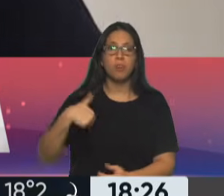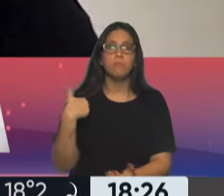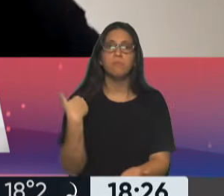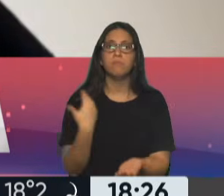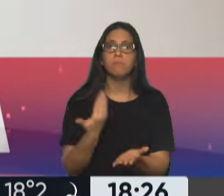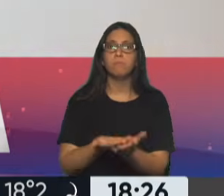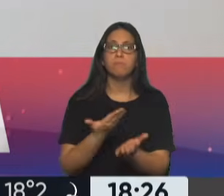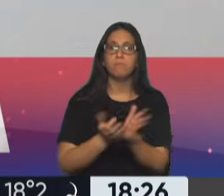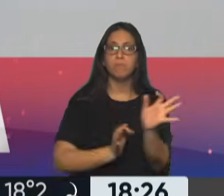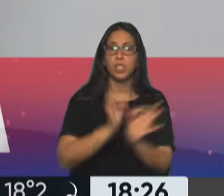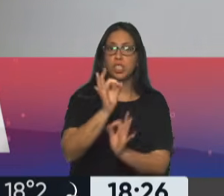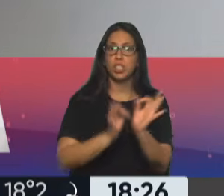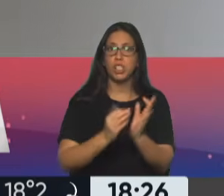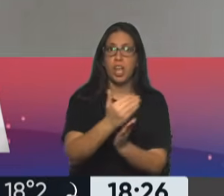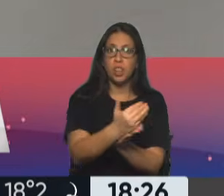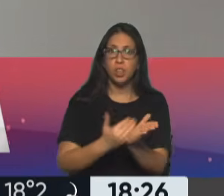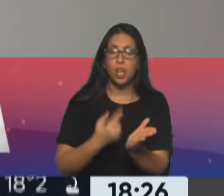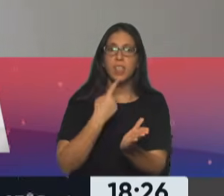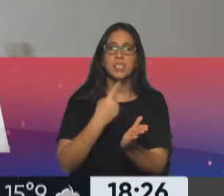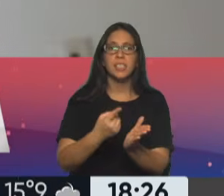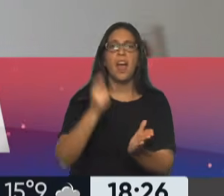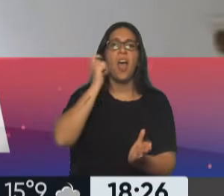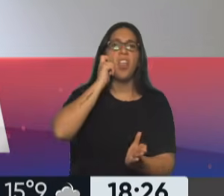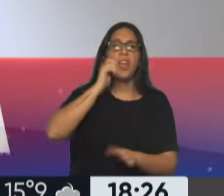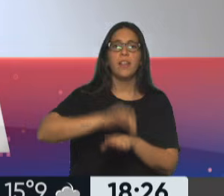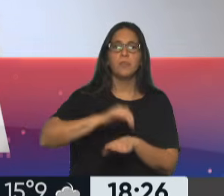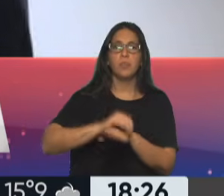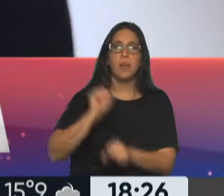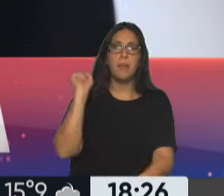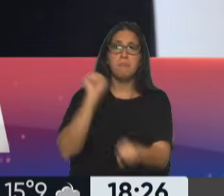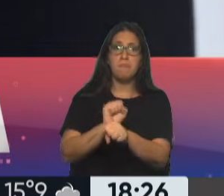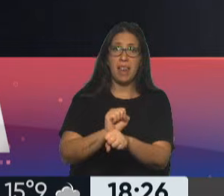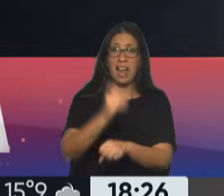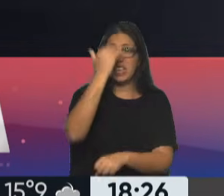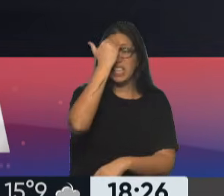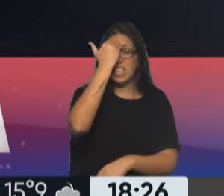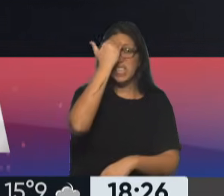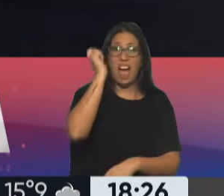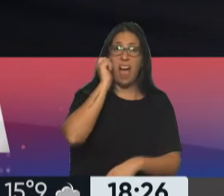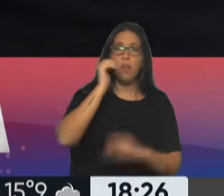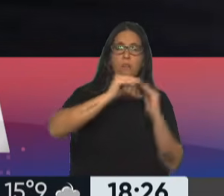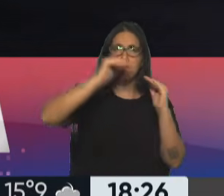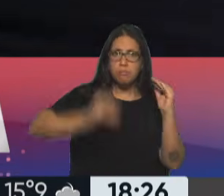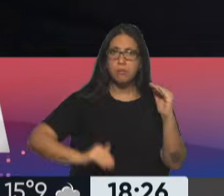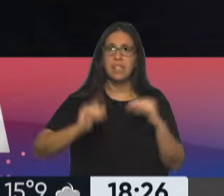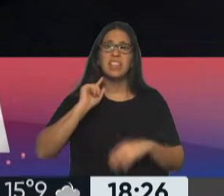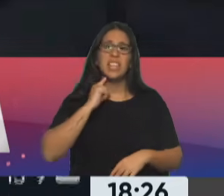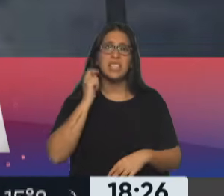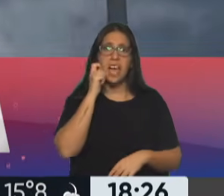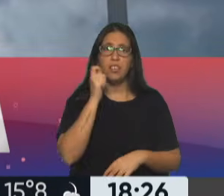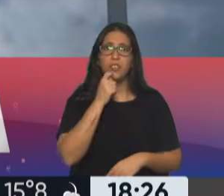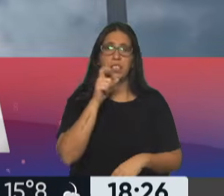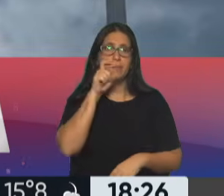polémico proyecto de ley que planteaba reducir la edad de responsabilidad penal de los 15 a los 13 años para delitos